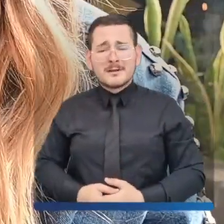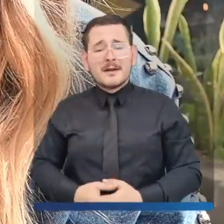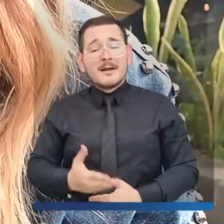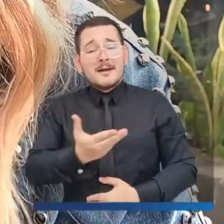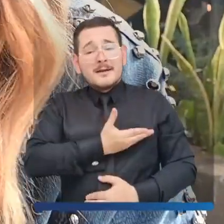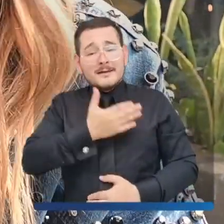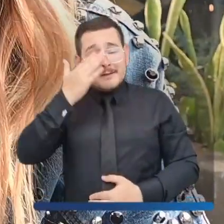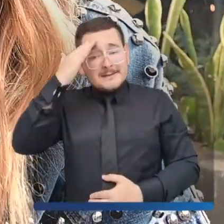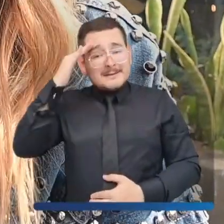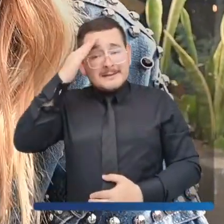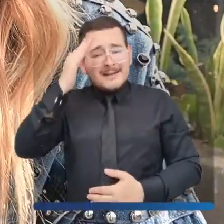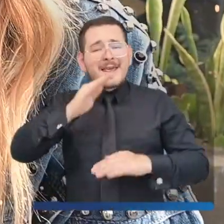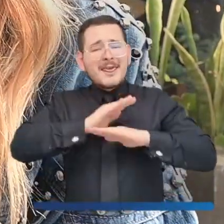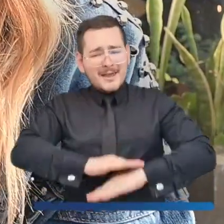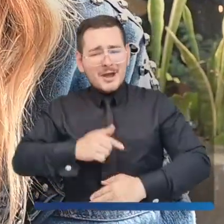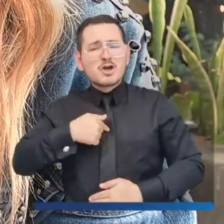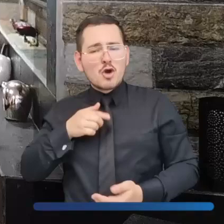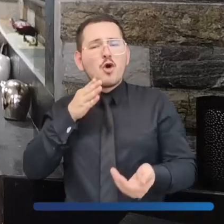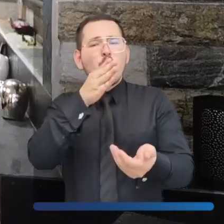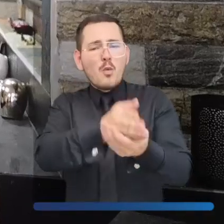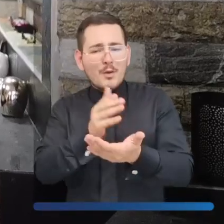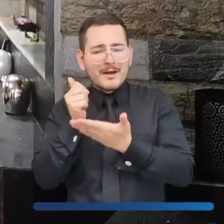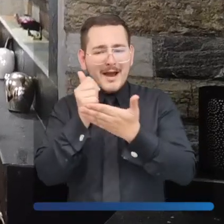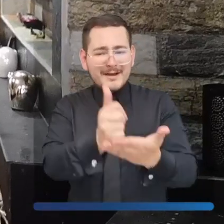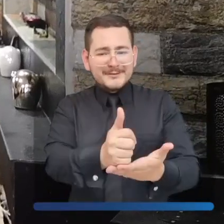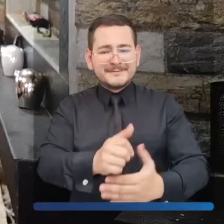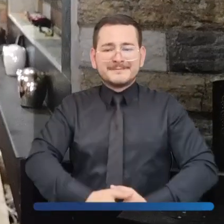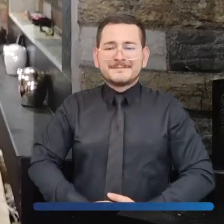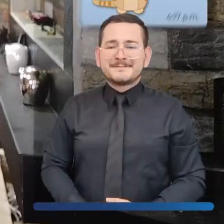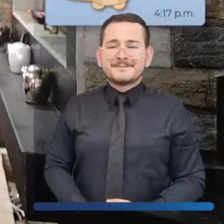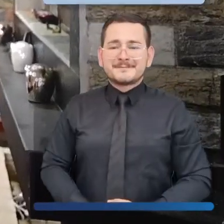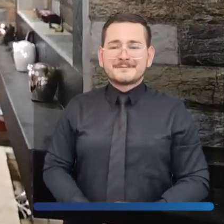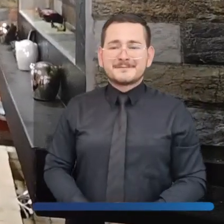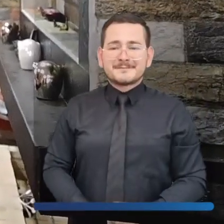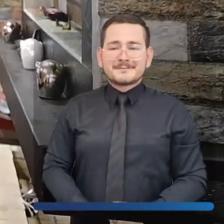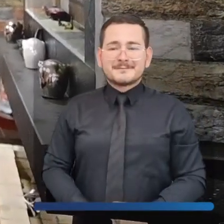Ay, mamita, ya voy para allá y te ayudo con eso.